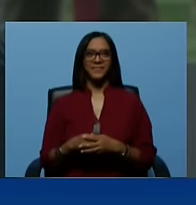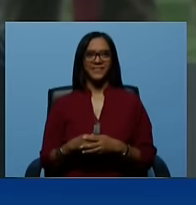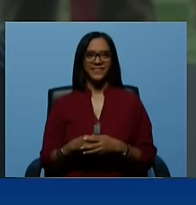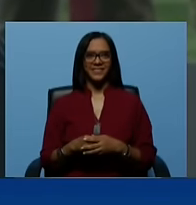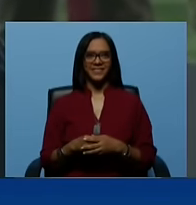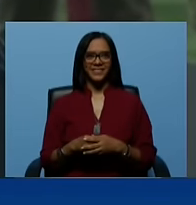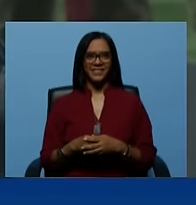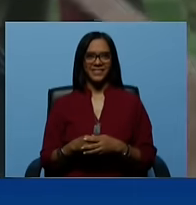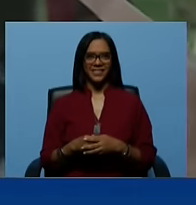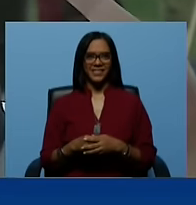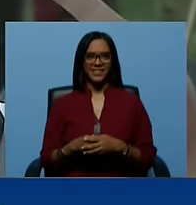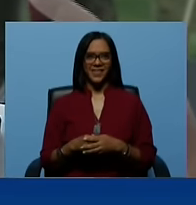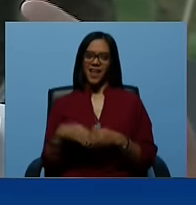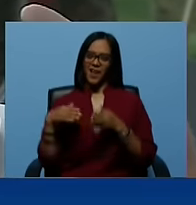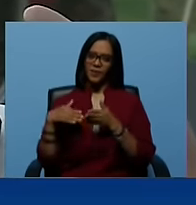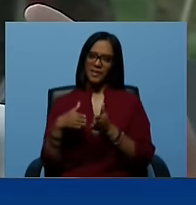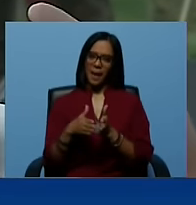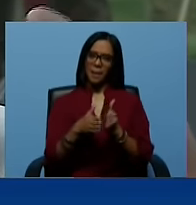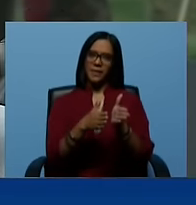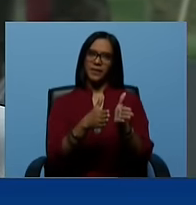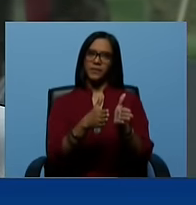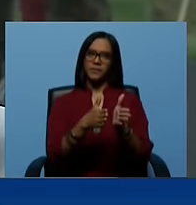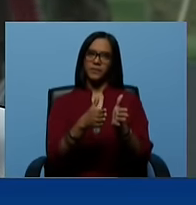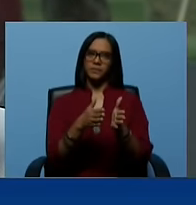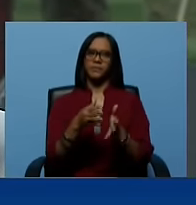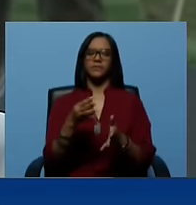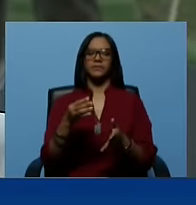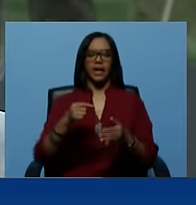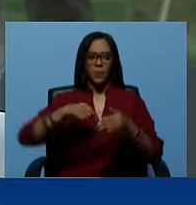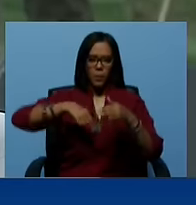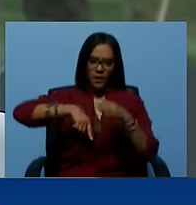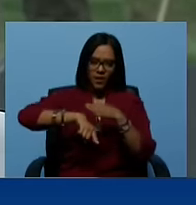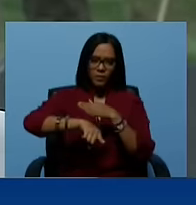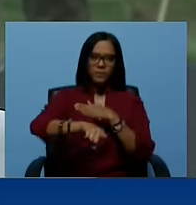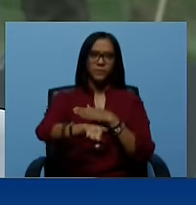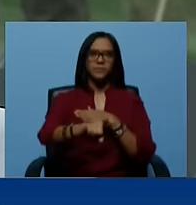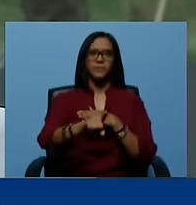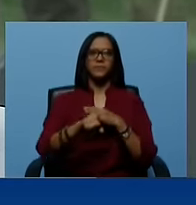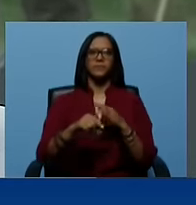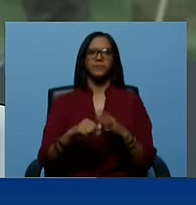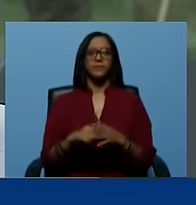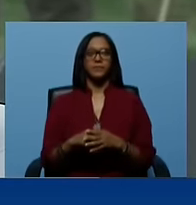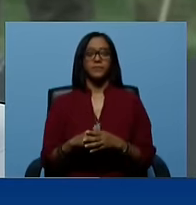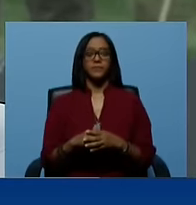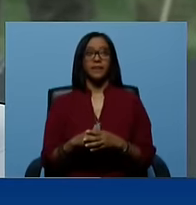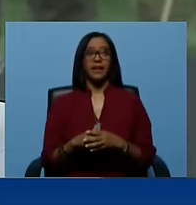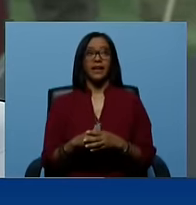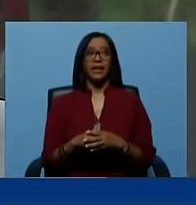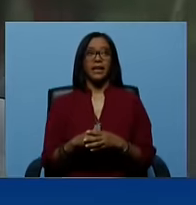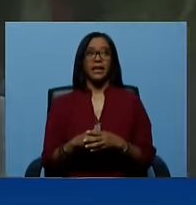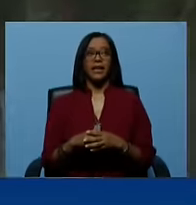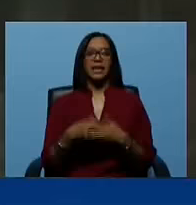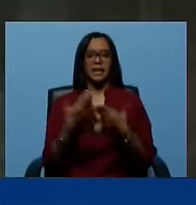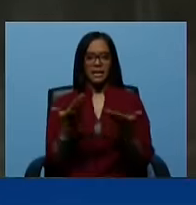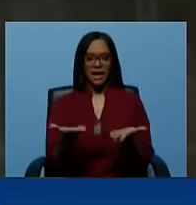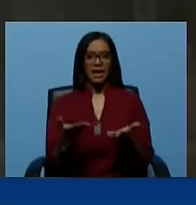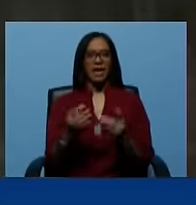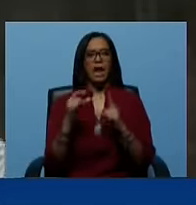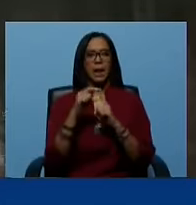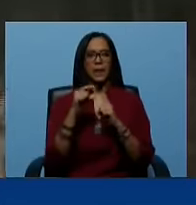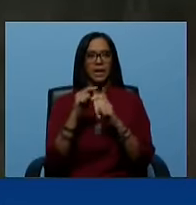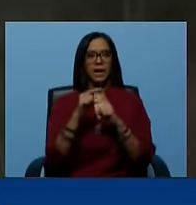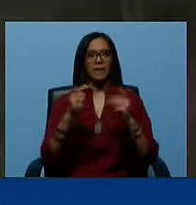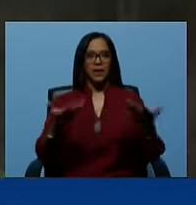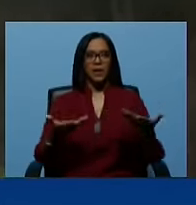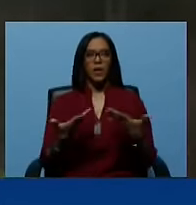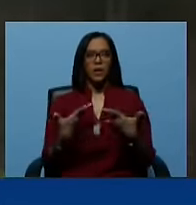los caminos que hemos ido transitando, y dejaré en la palabra para que nos dé un saludo y